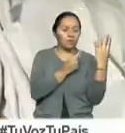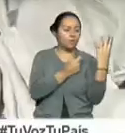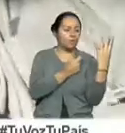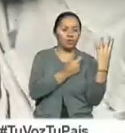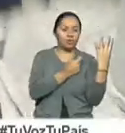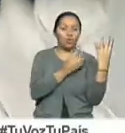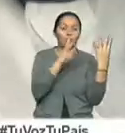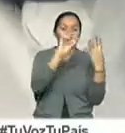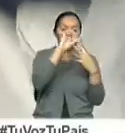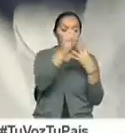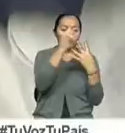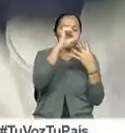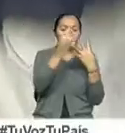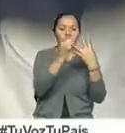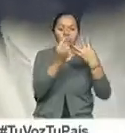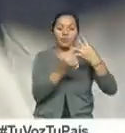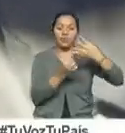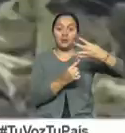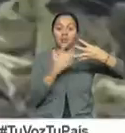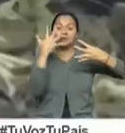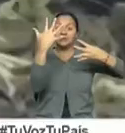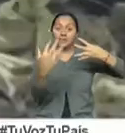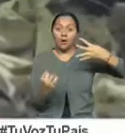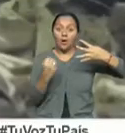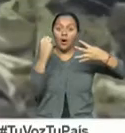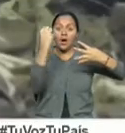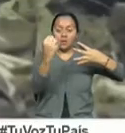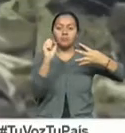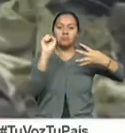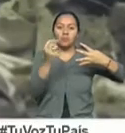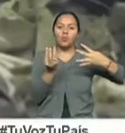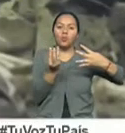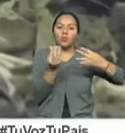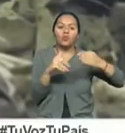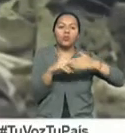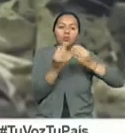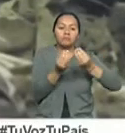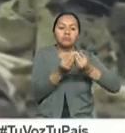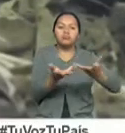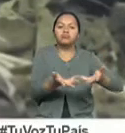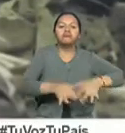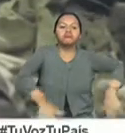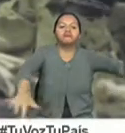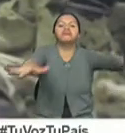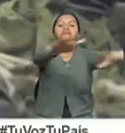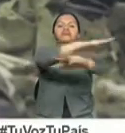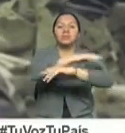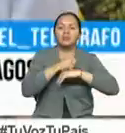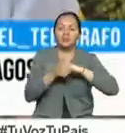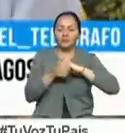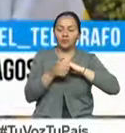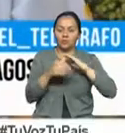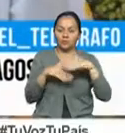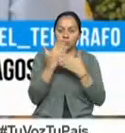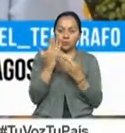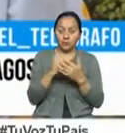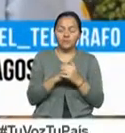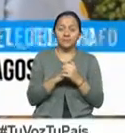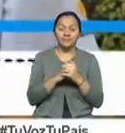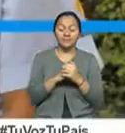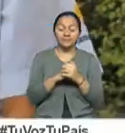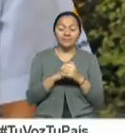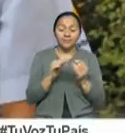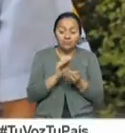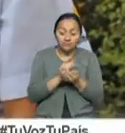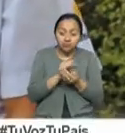en 5 años aproximadamente permitirá contar con individuos listos para ser liberados en la isla Floreana. Con el programa de crianza